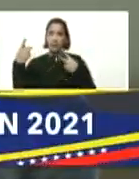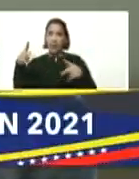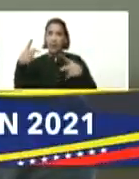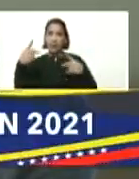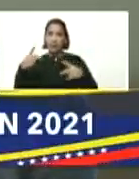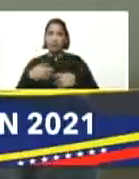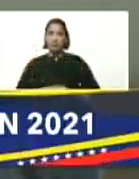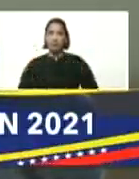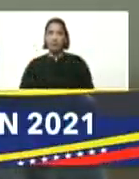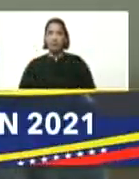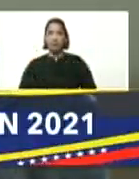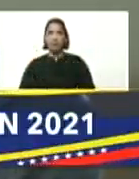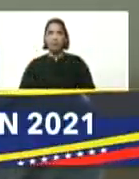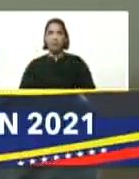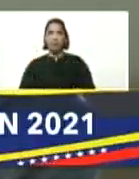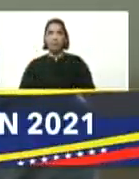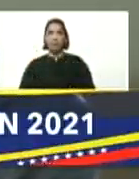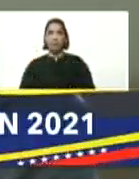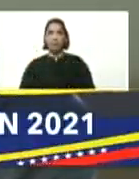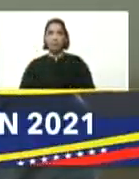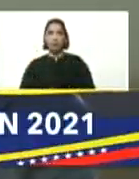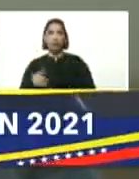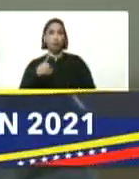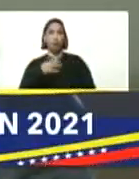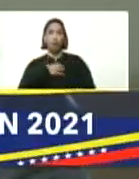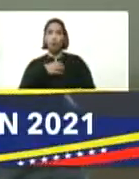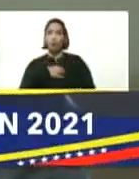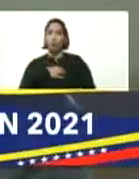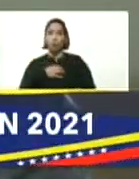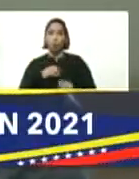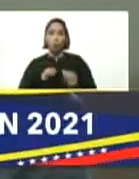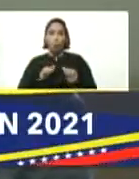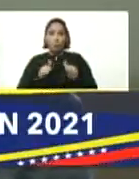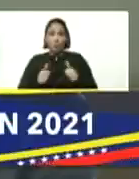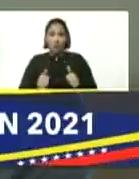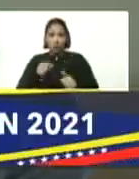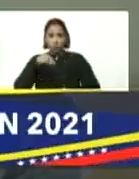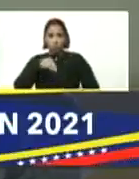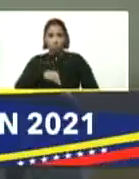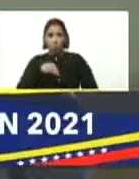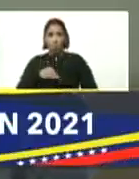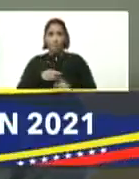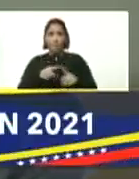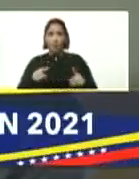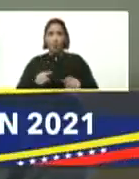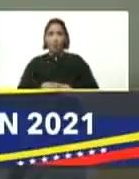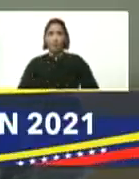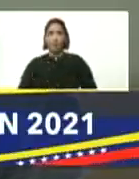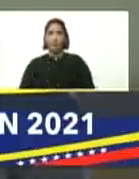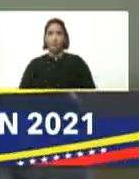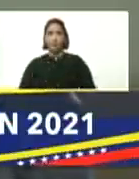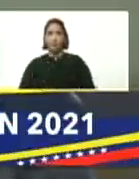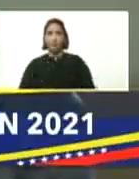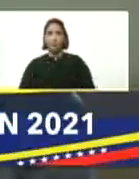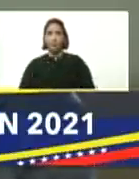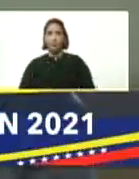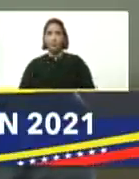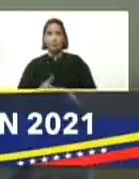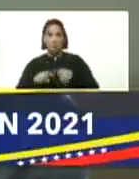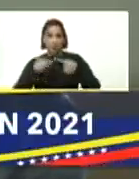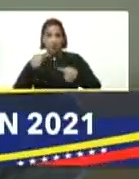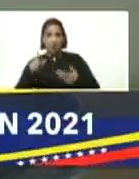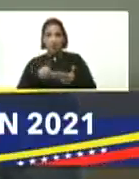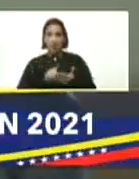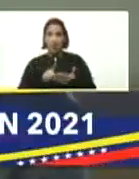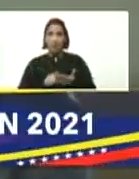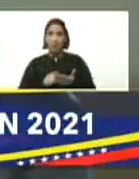parecido. Pero no pudo estar para el comienzo hoy y va a estar, prometen eso, para mañana.